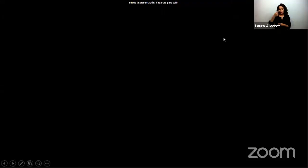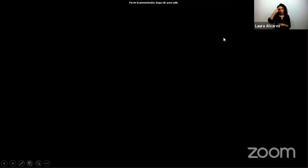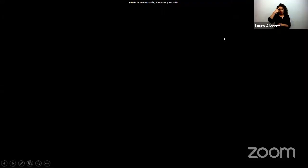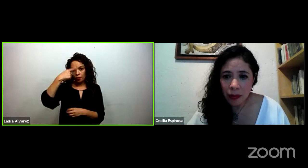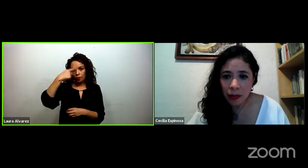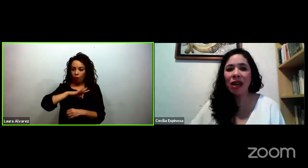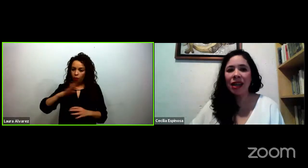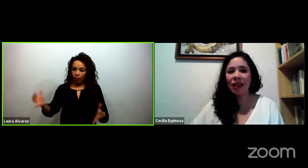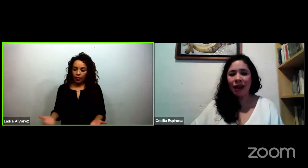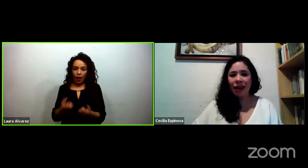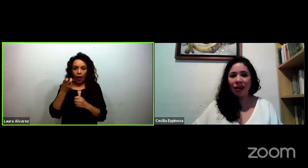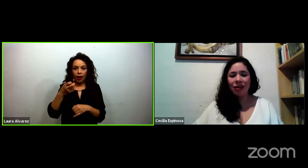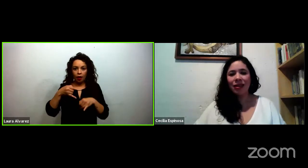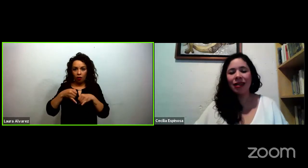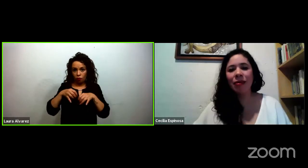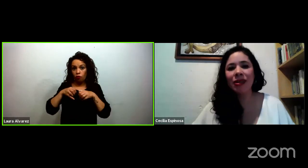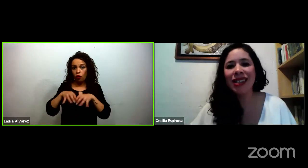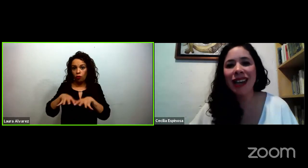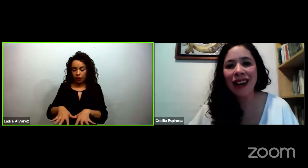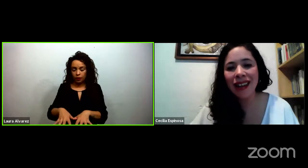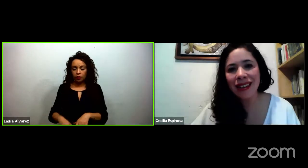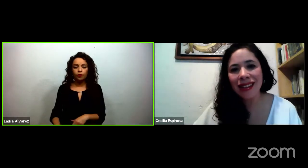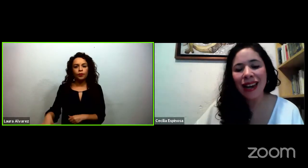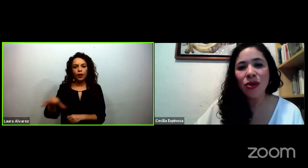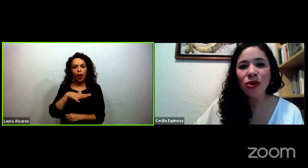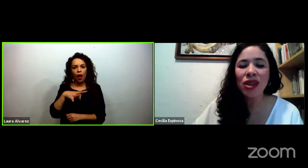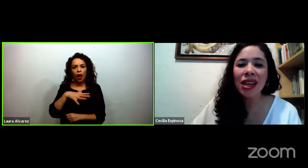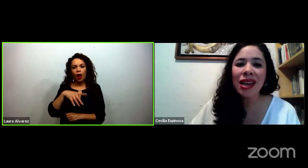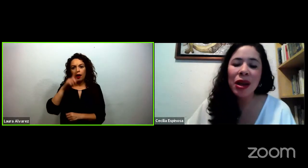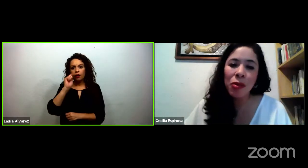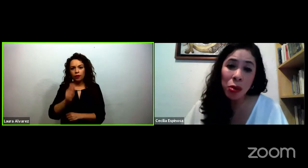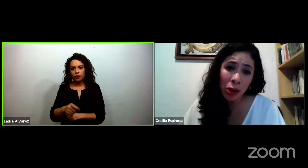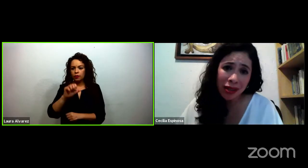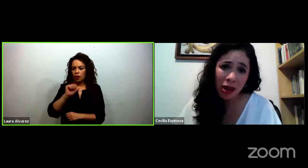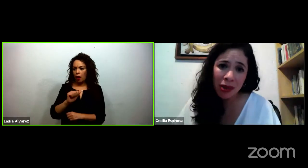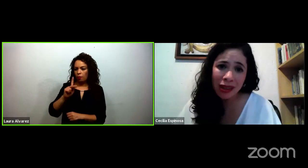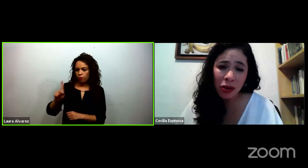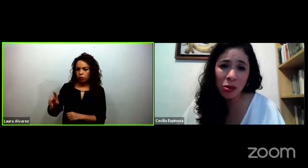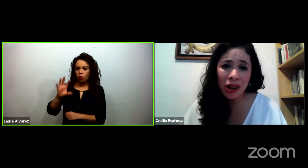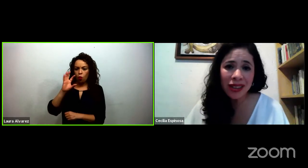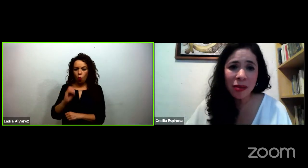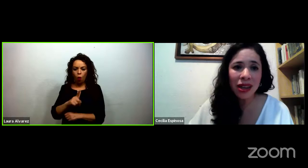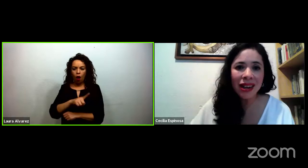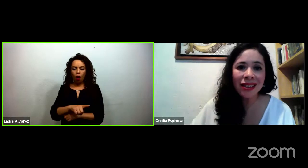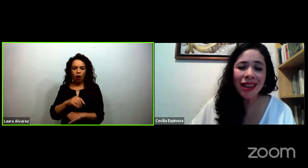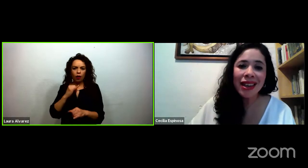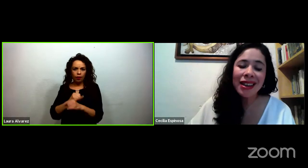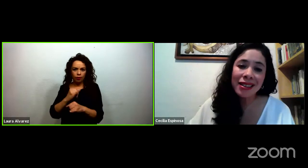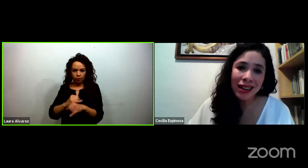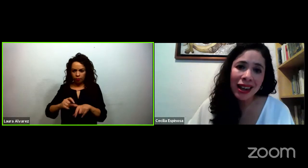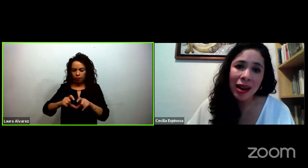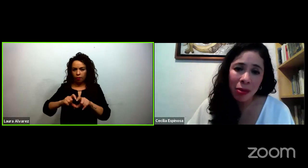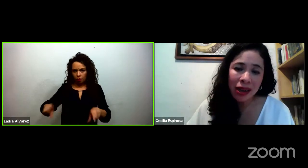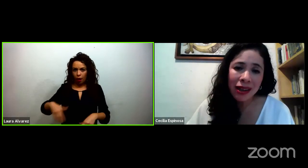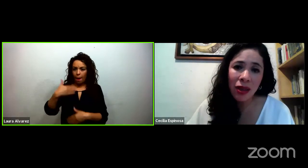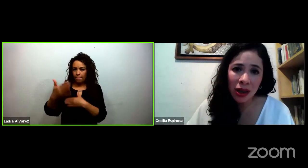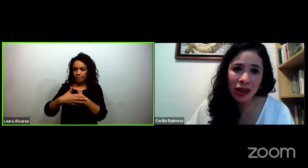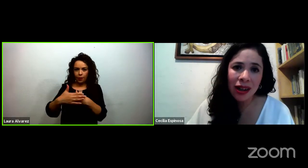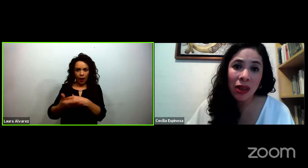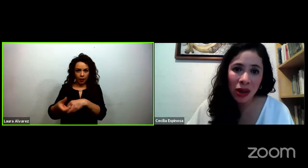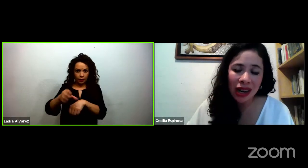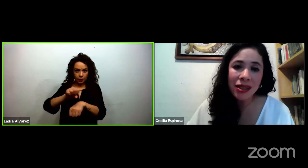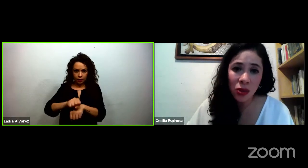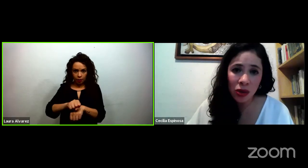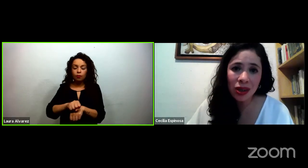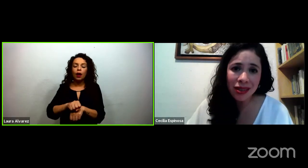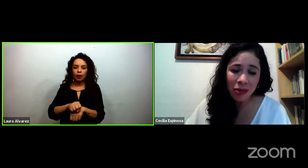una plataforma que dará que llegará tendrá luz muy próximamente en un par de semanas que será la página de